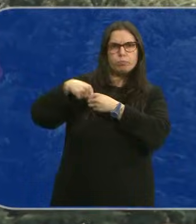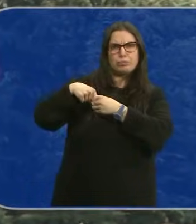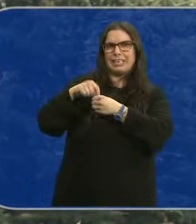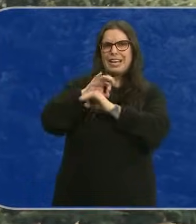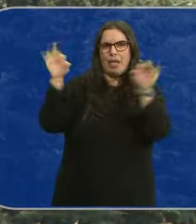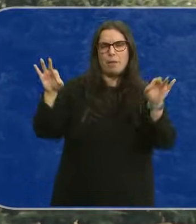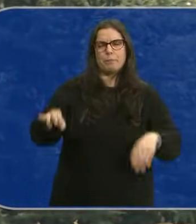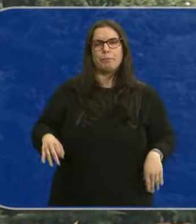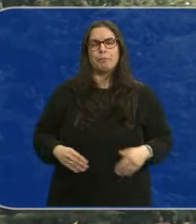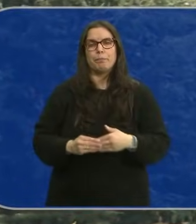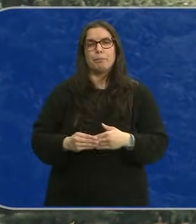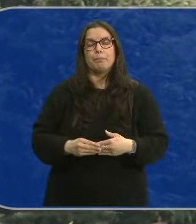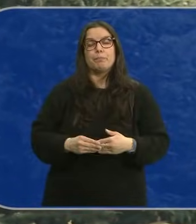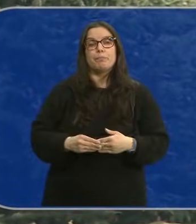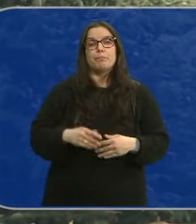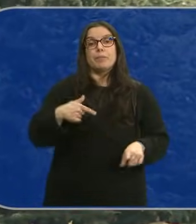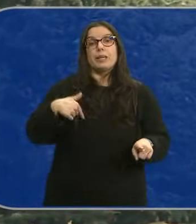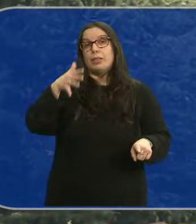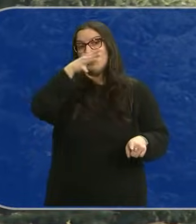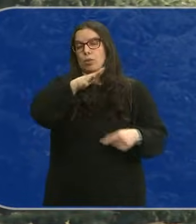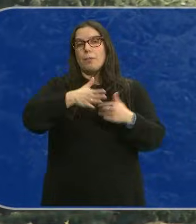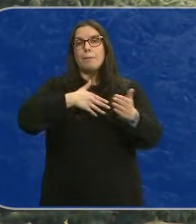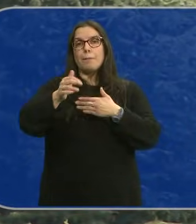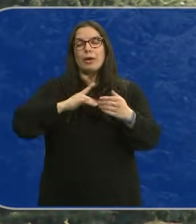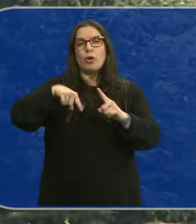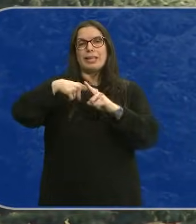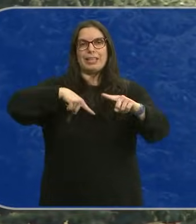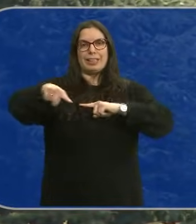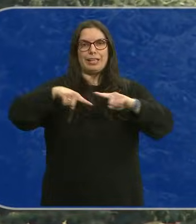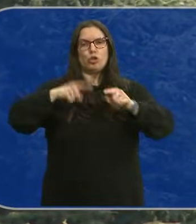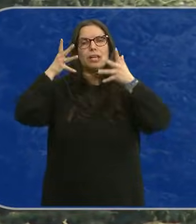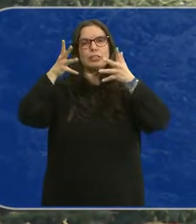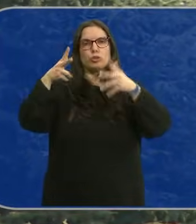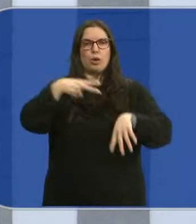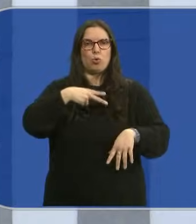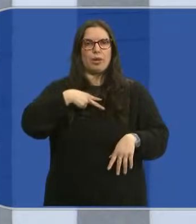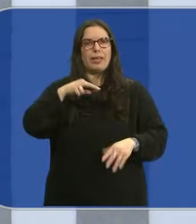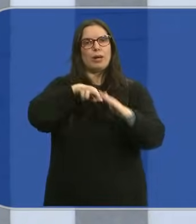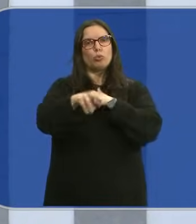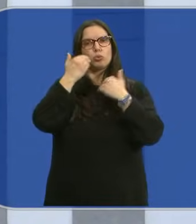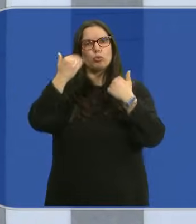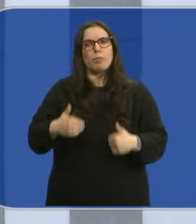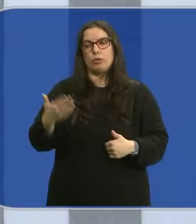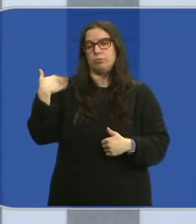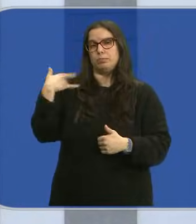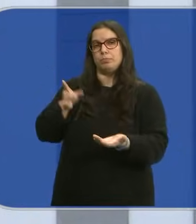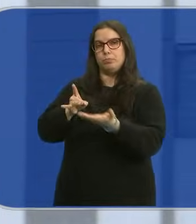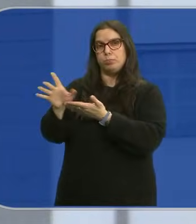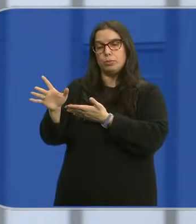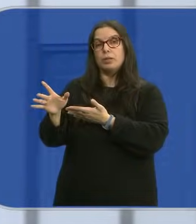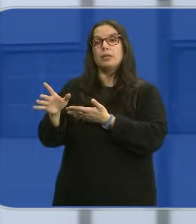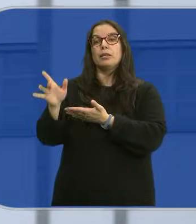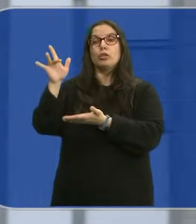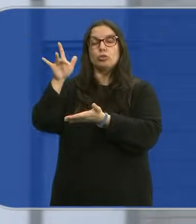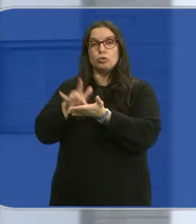de contratación. La denuncia contra Ciuden fue realizada por el exdirector de la Asesoría Jurídica y Recursos Humanos, que fue cesado en el cargo antes de